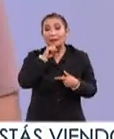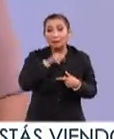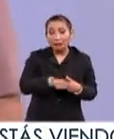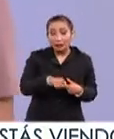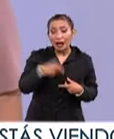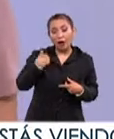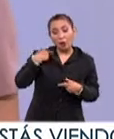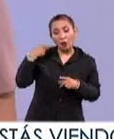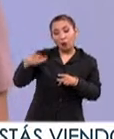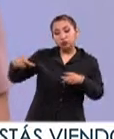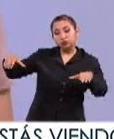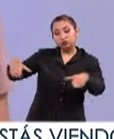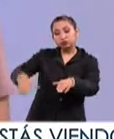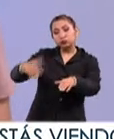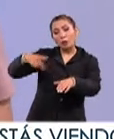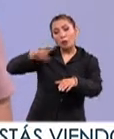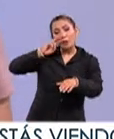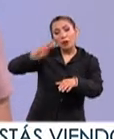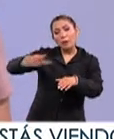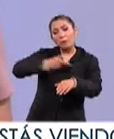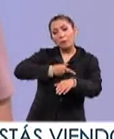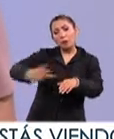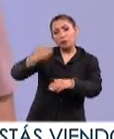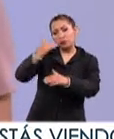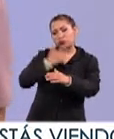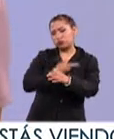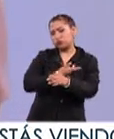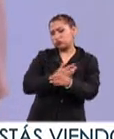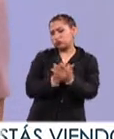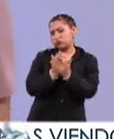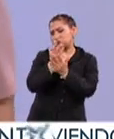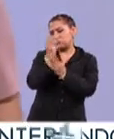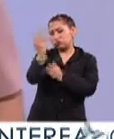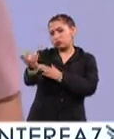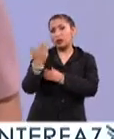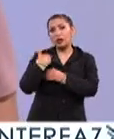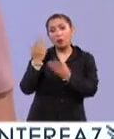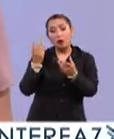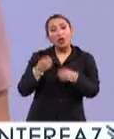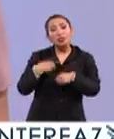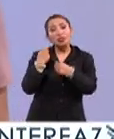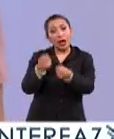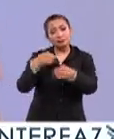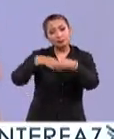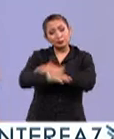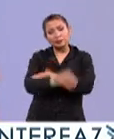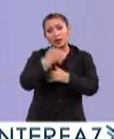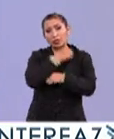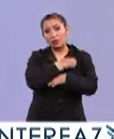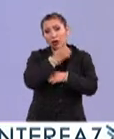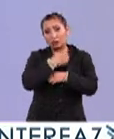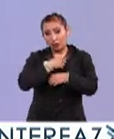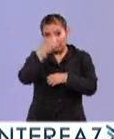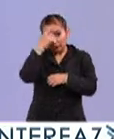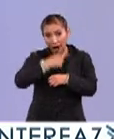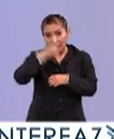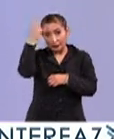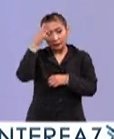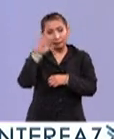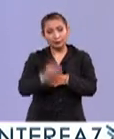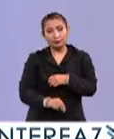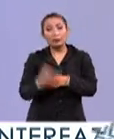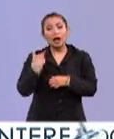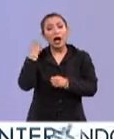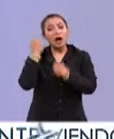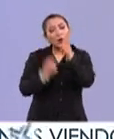tiempo concentran grandes índices de pobreza y marginación. La situación de garantizar el acceso a la educación no es fácil de resolver. Las